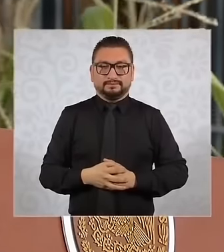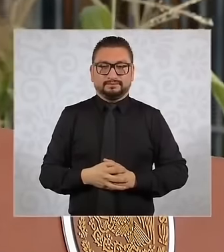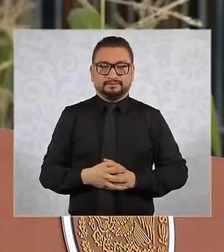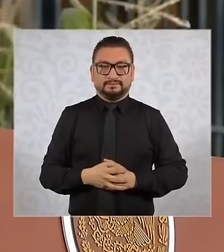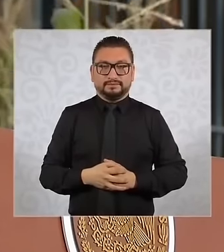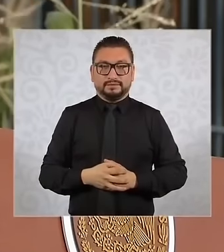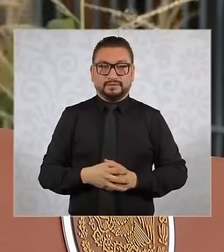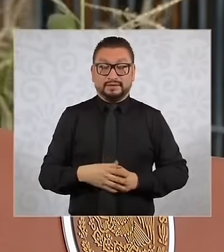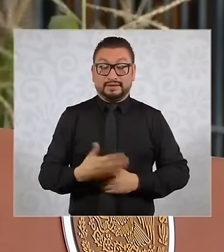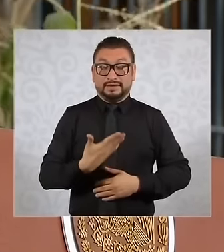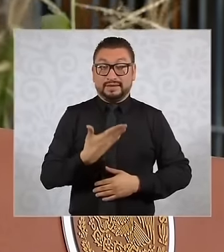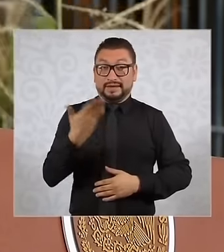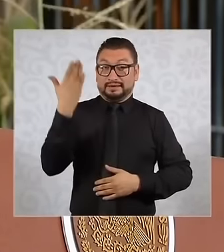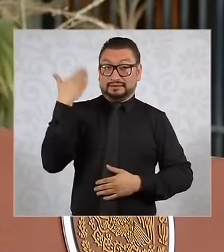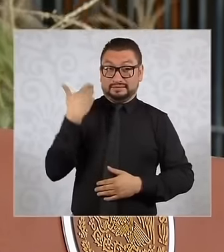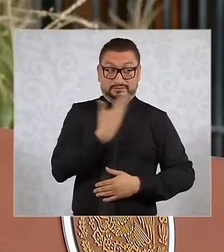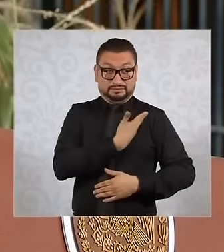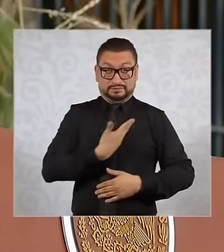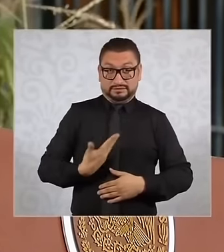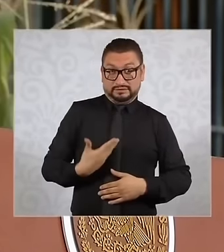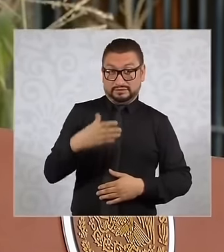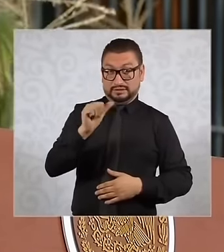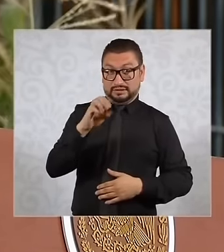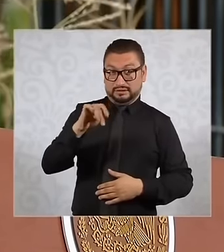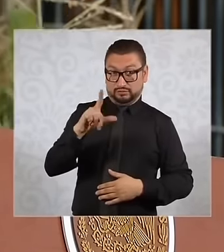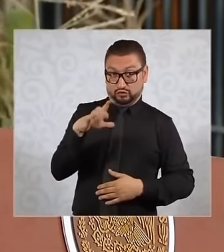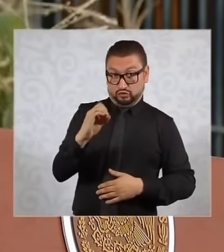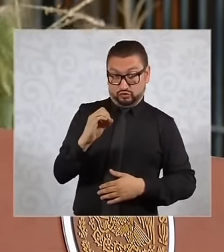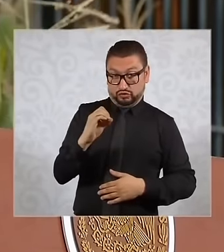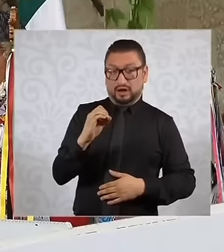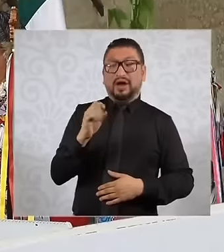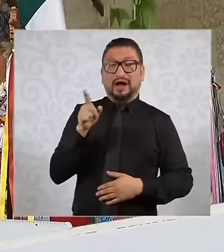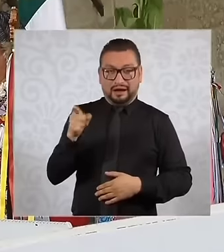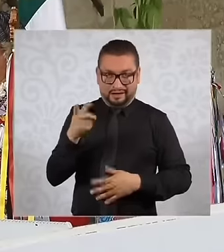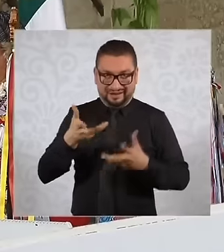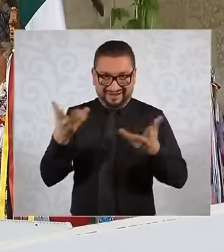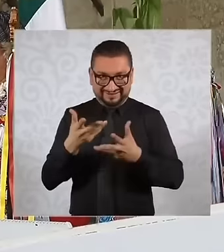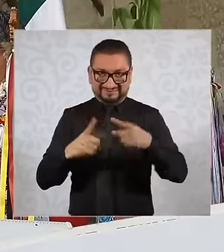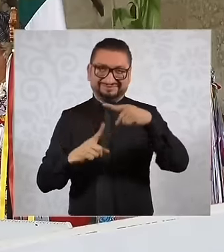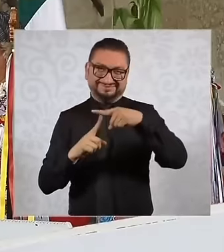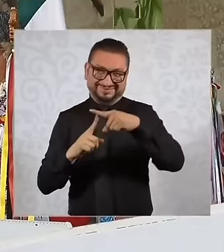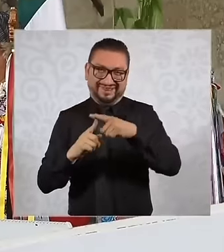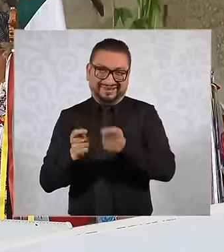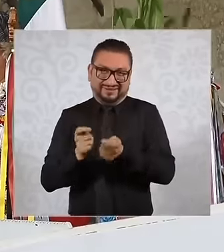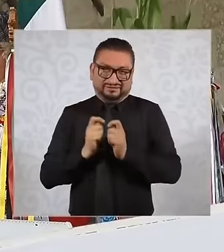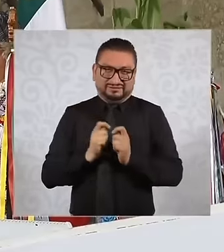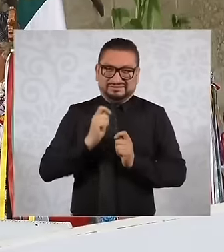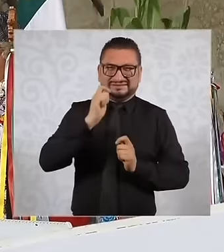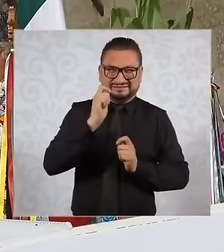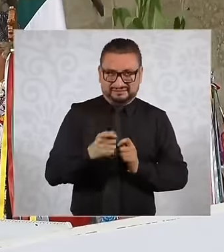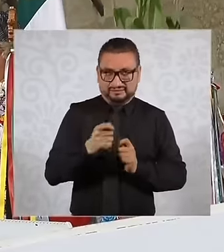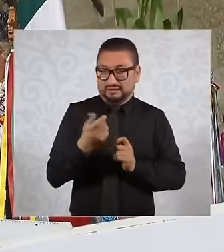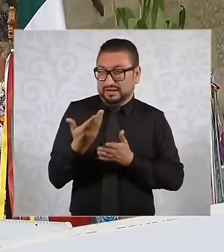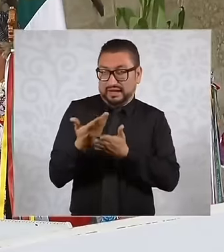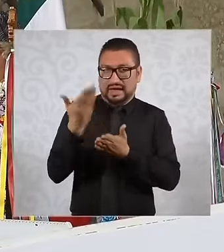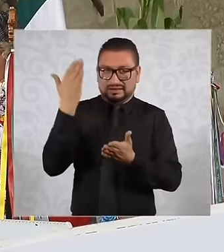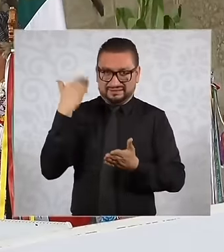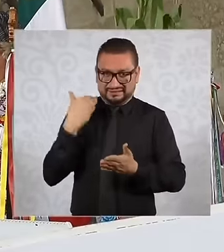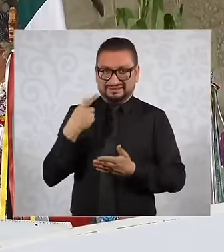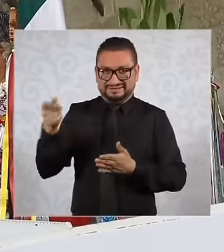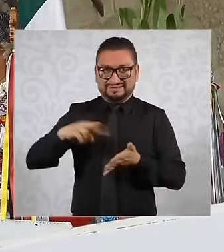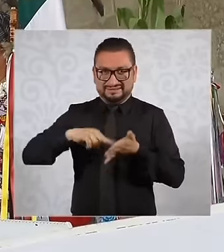El presidente Andrés Manuel López Obrador nos dejó una tarea que en gran parte fue desarrollada por los